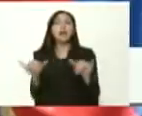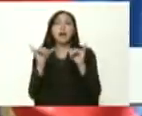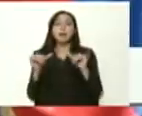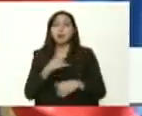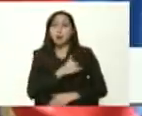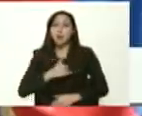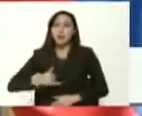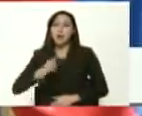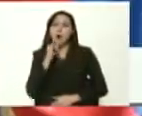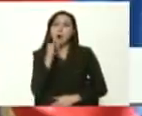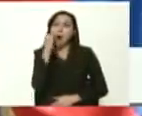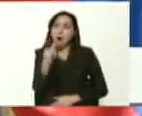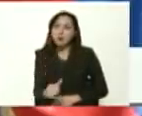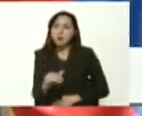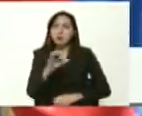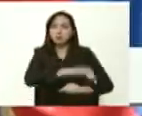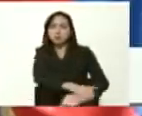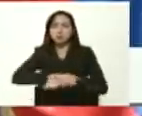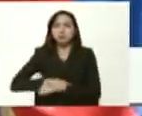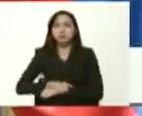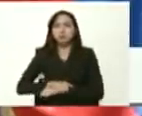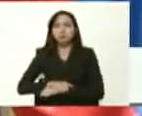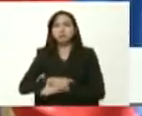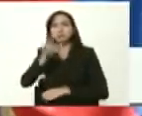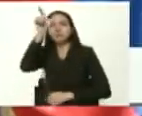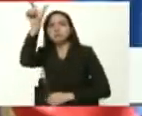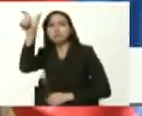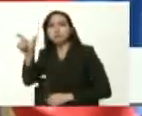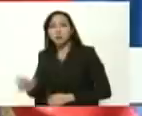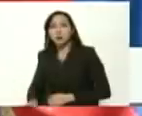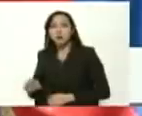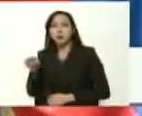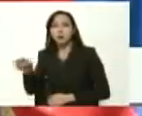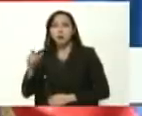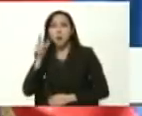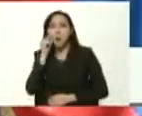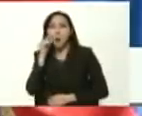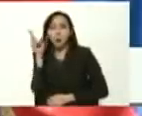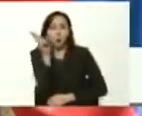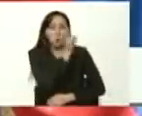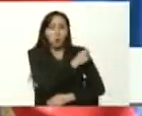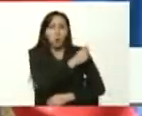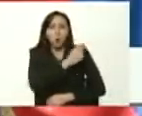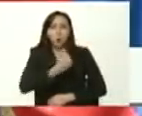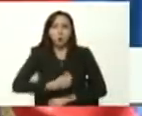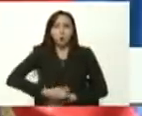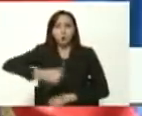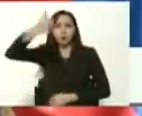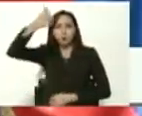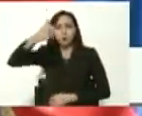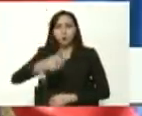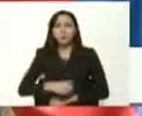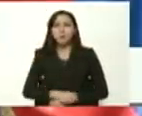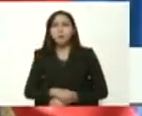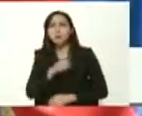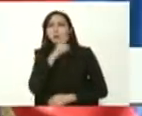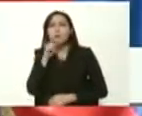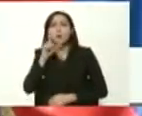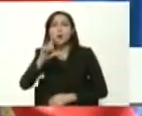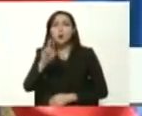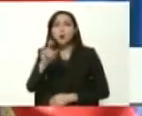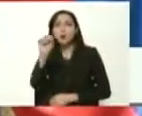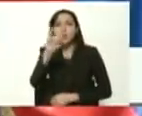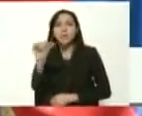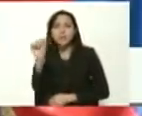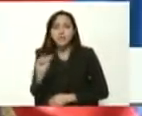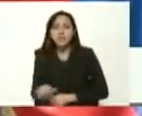queremos anunciar la detención del ciudadano coronel Luis Augusto Piligra